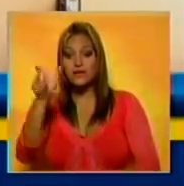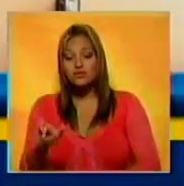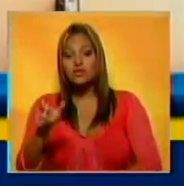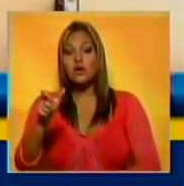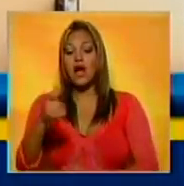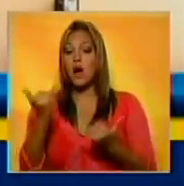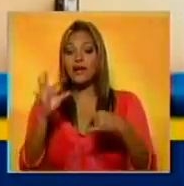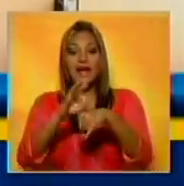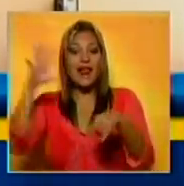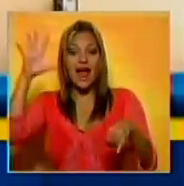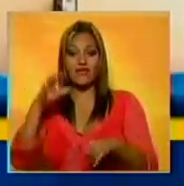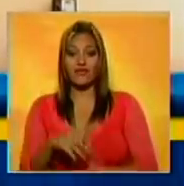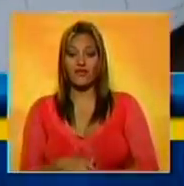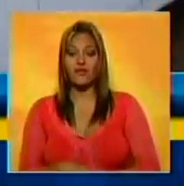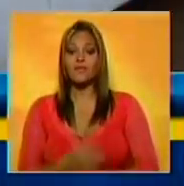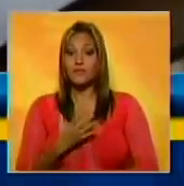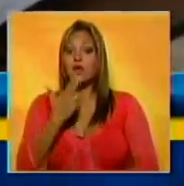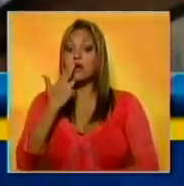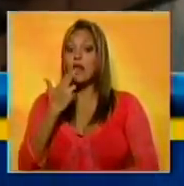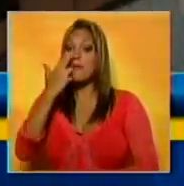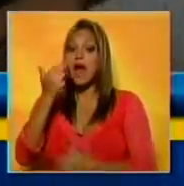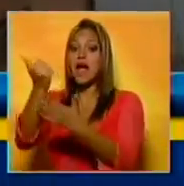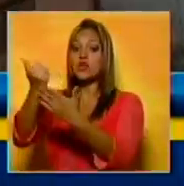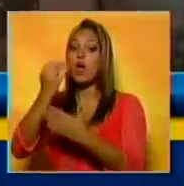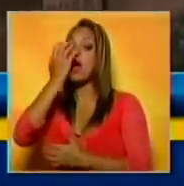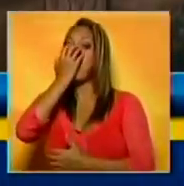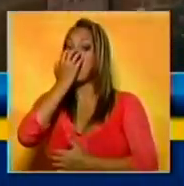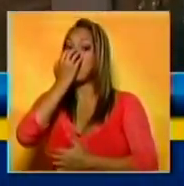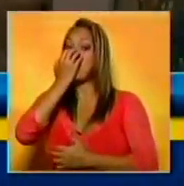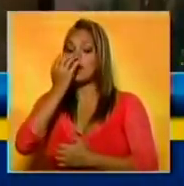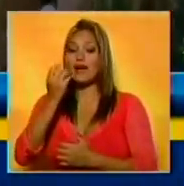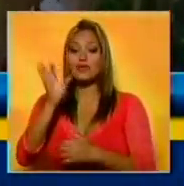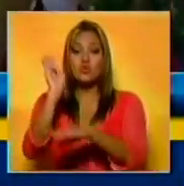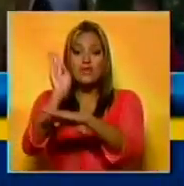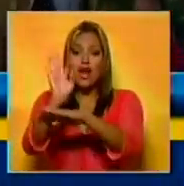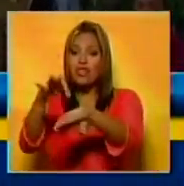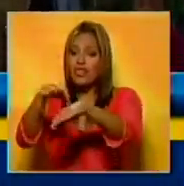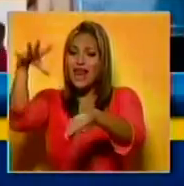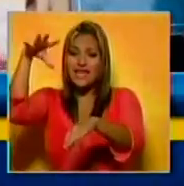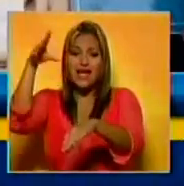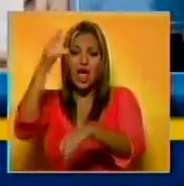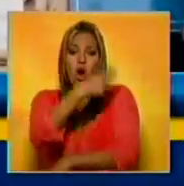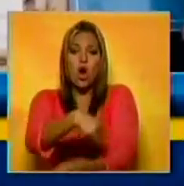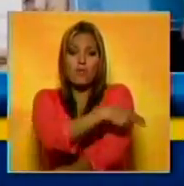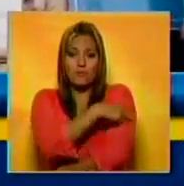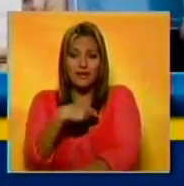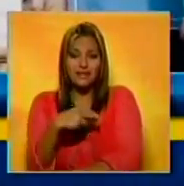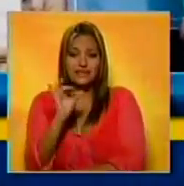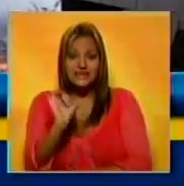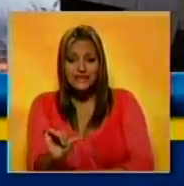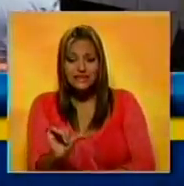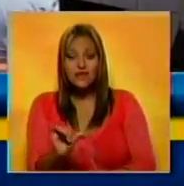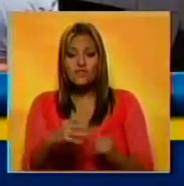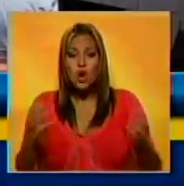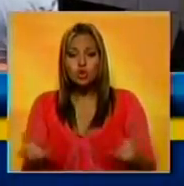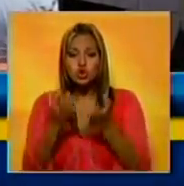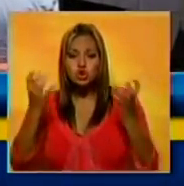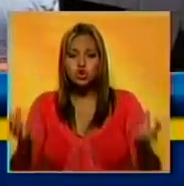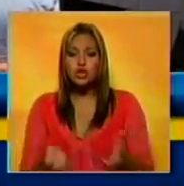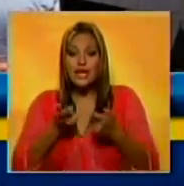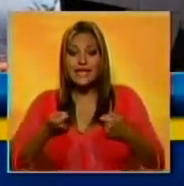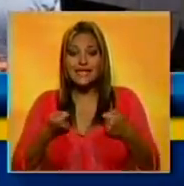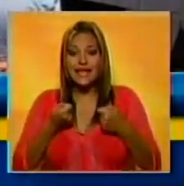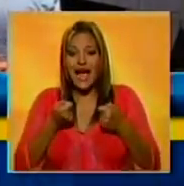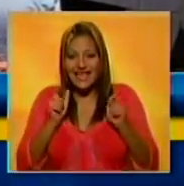en estado grave y con respiración asistida en las unidades de cuidado intensivo de varios hospitales de la región el incendio generó un gas